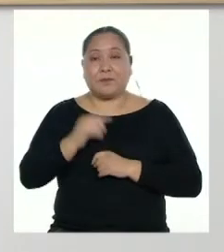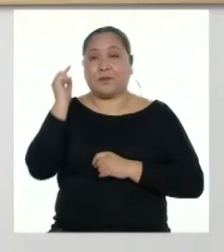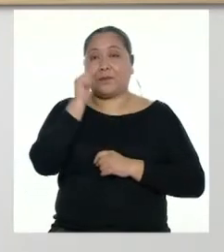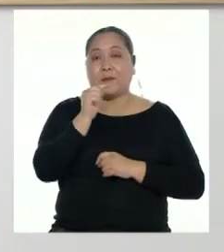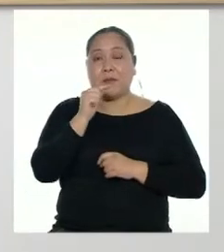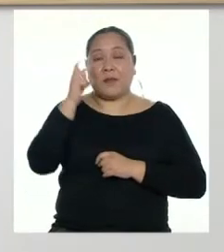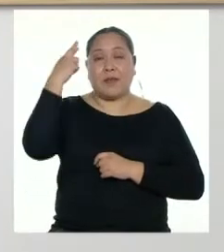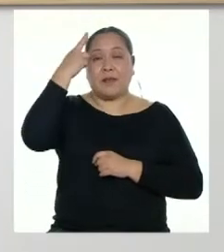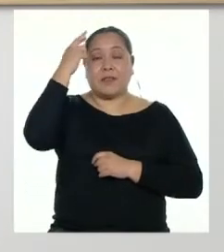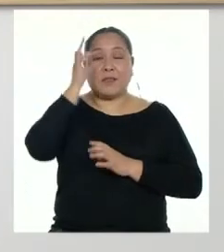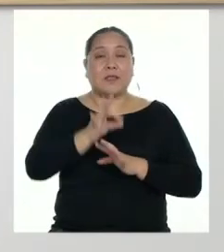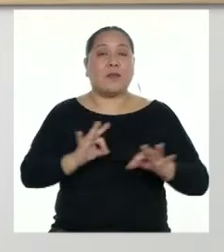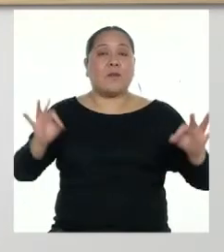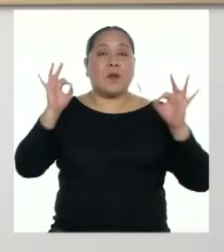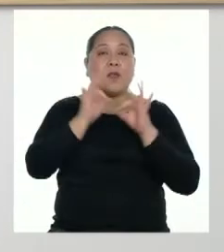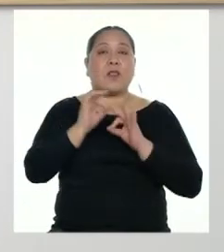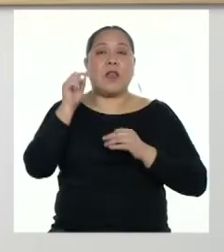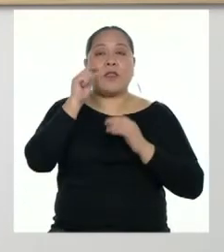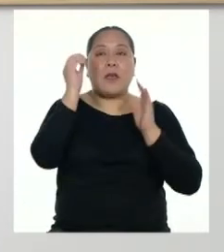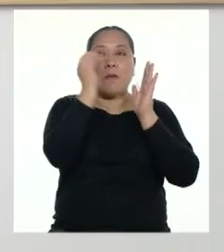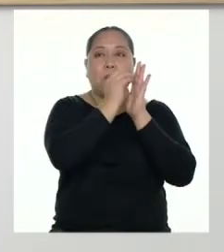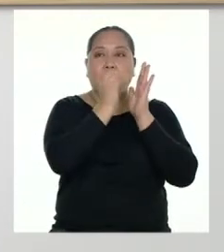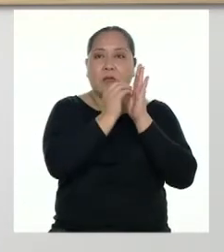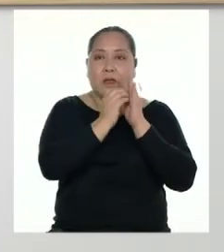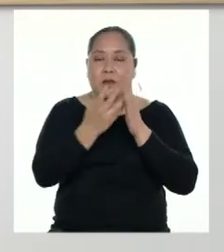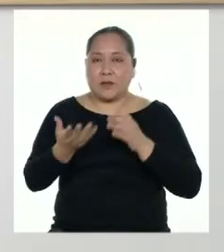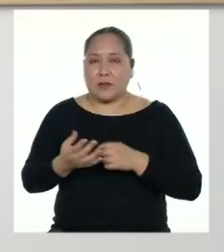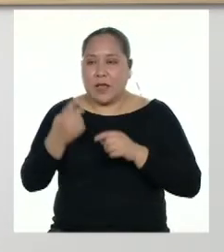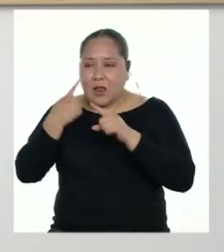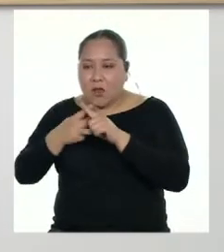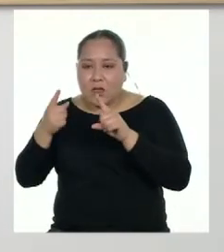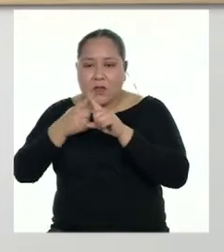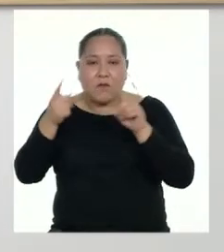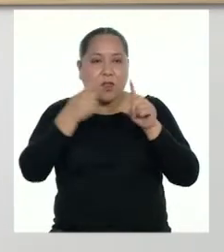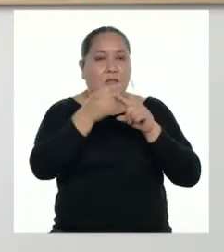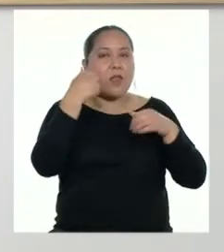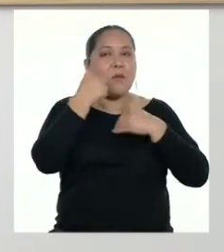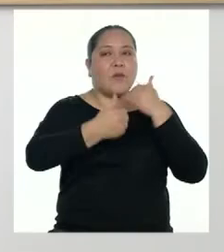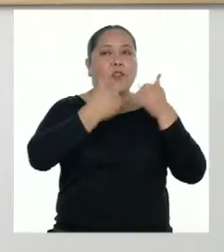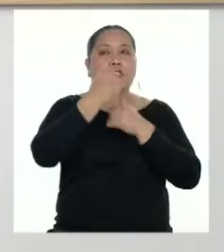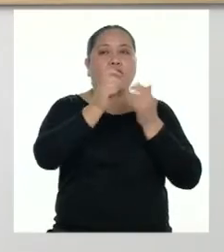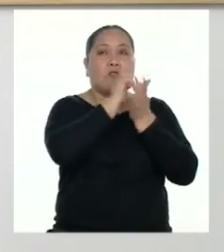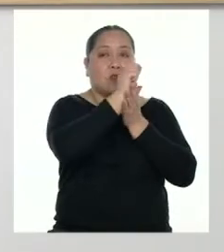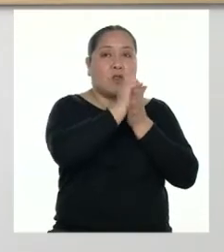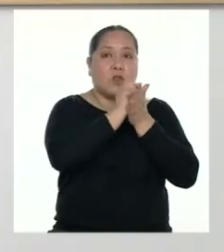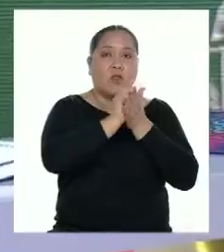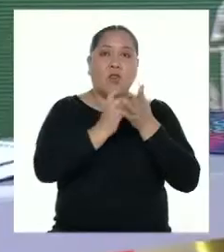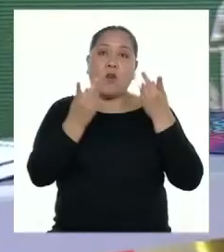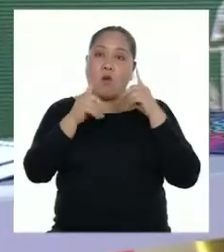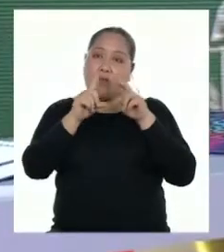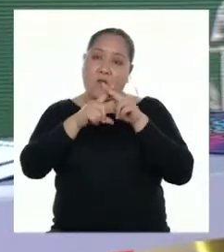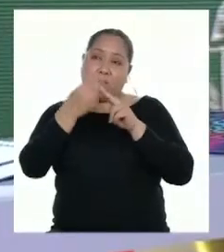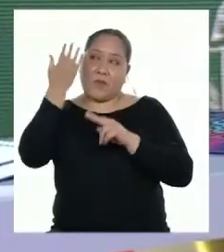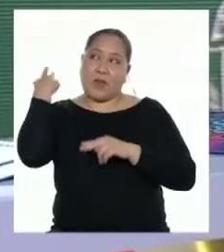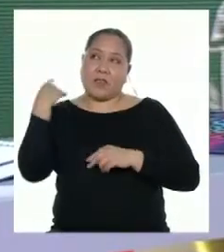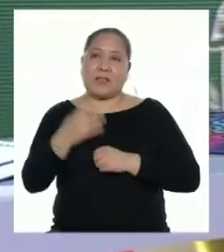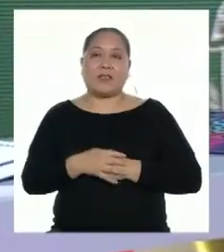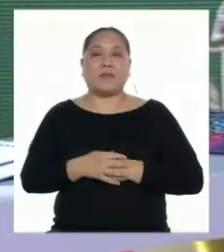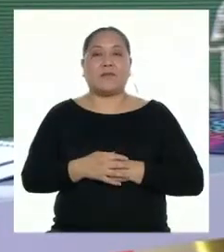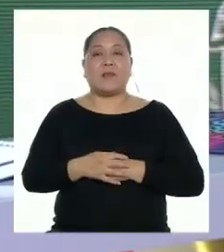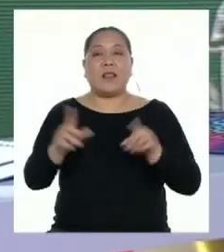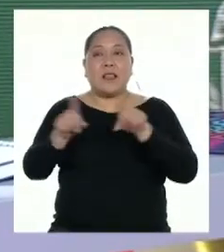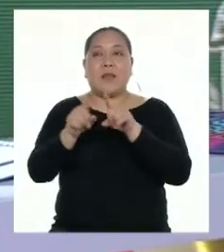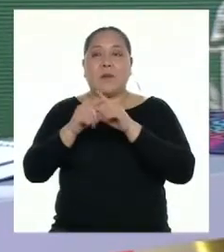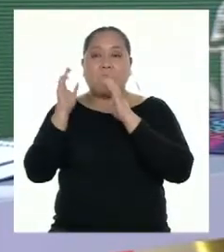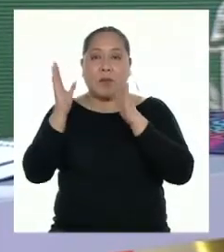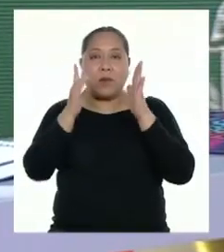ello, es importante tenerlos en cuenta en los distintos procesos de escritura desde el inicio. Además,